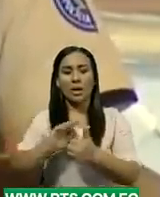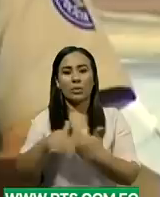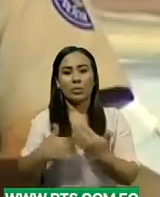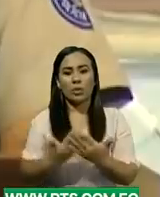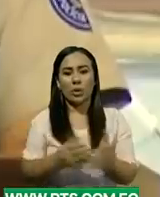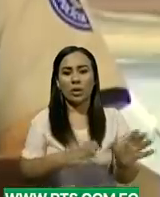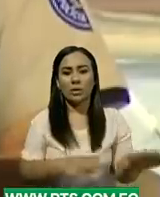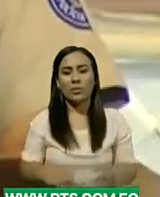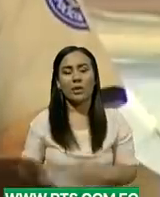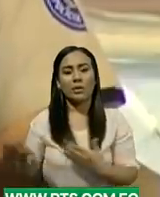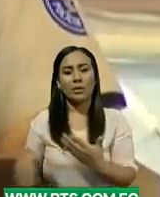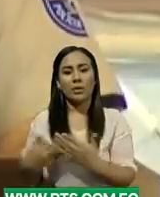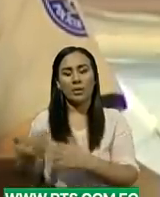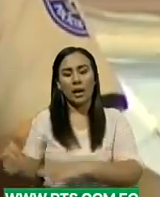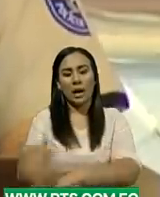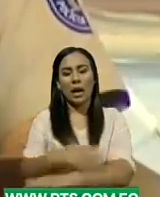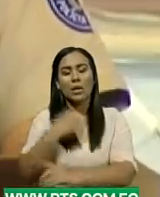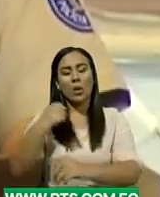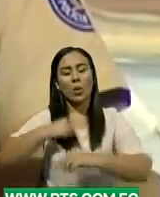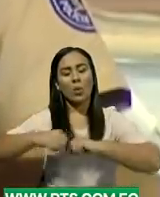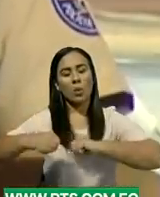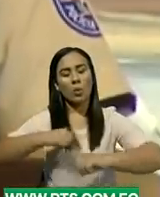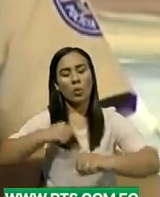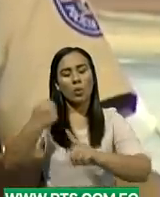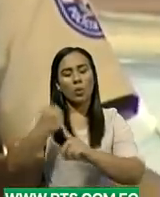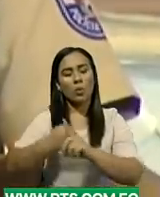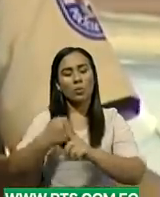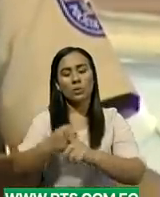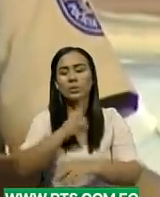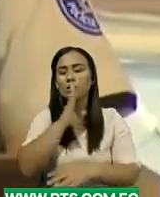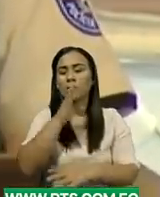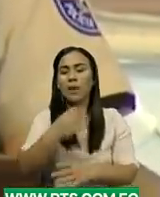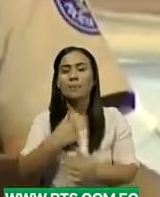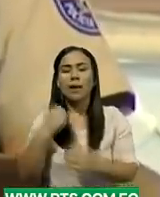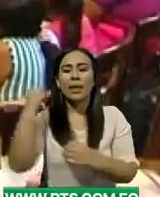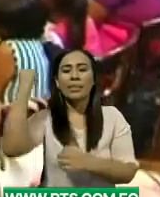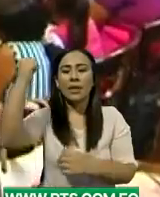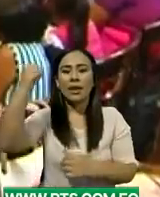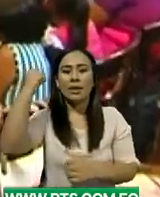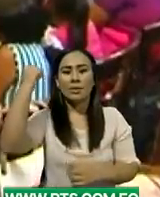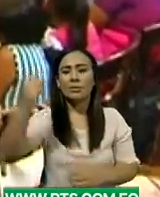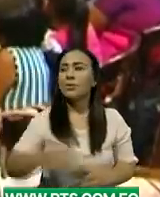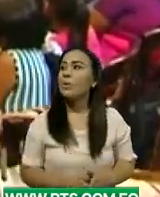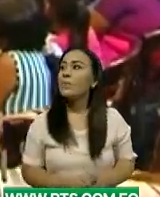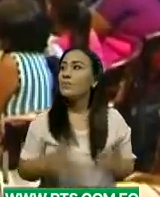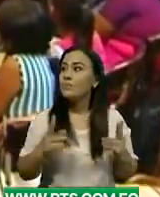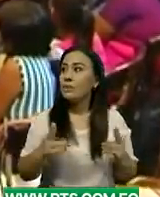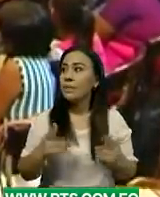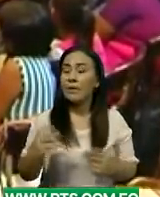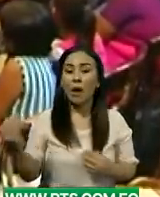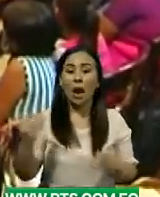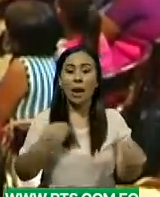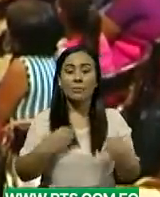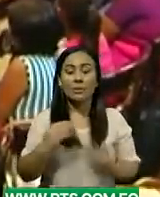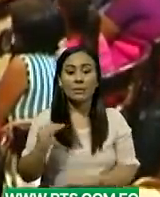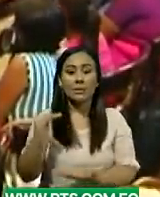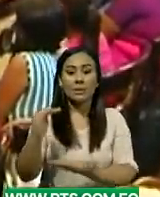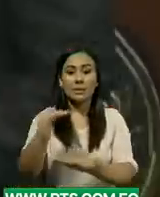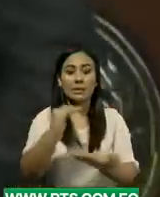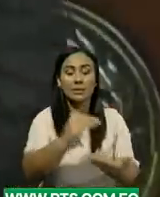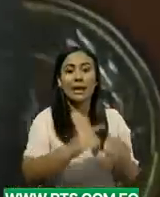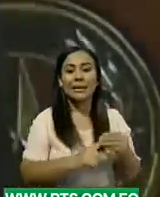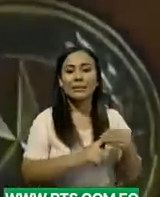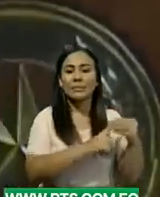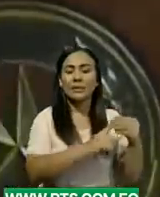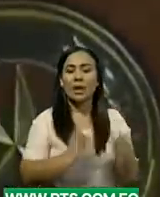sino en las calles, luchando de manera incansable por sus derechos. Asimismo, se hizo un reconocimiento especial